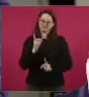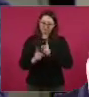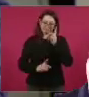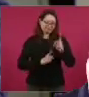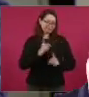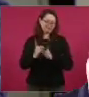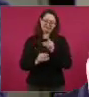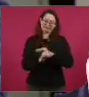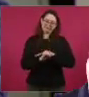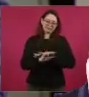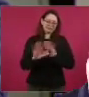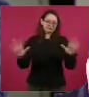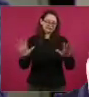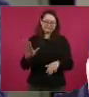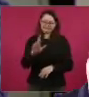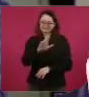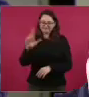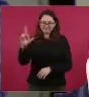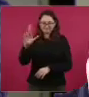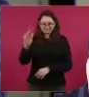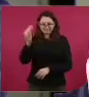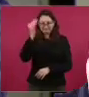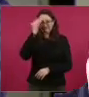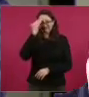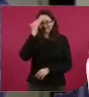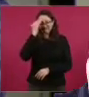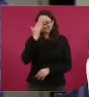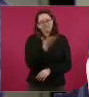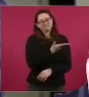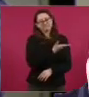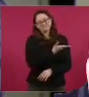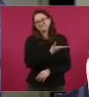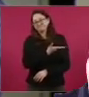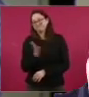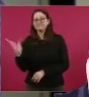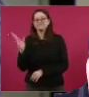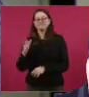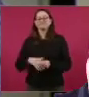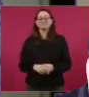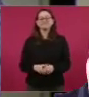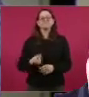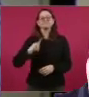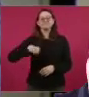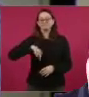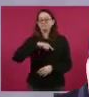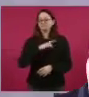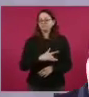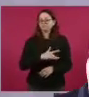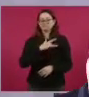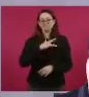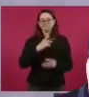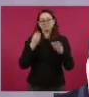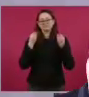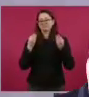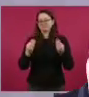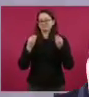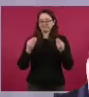nuestro reconocimiento. Decirles que estamos muy orgullosos del